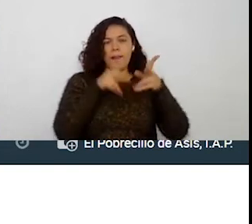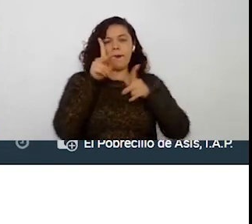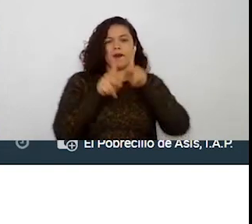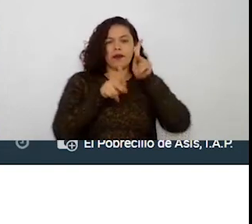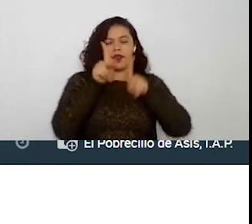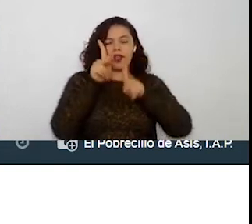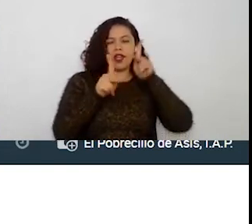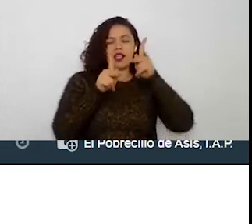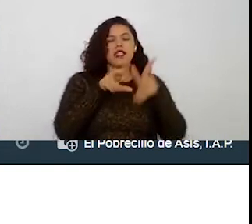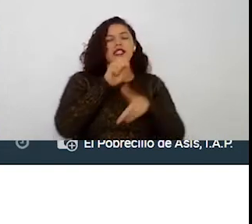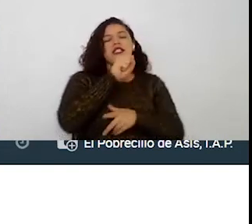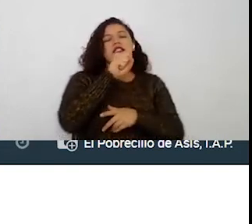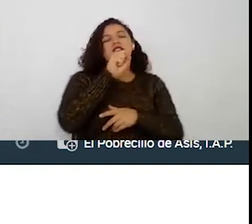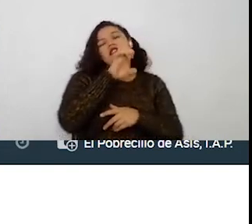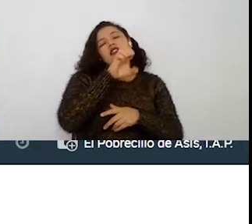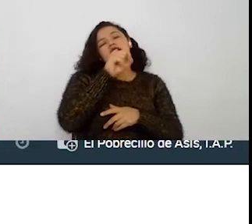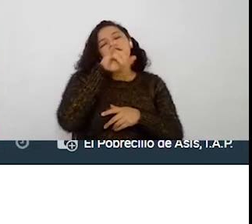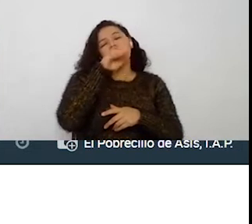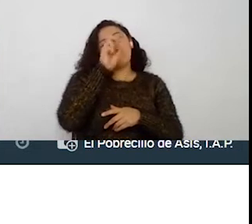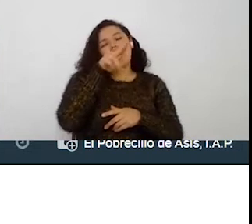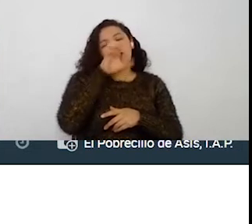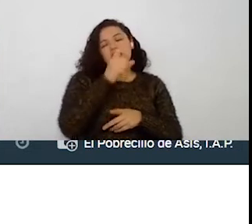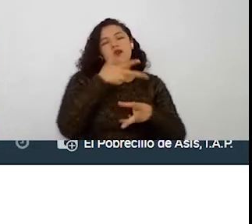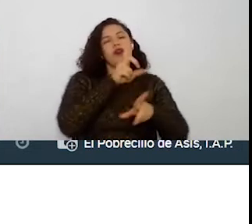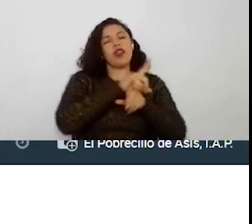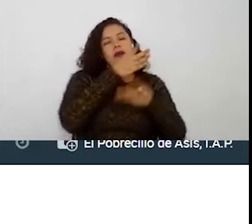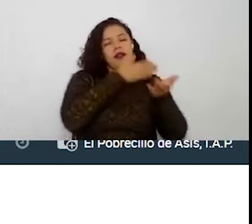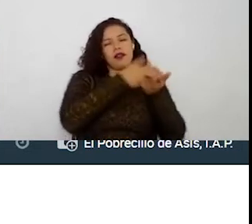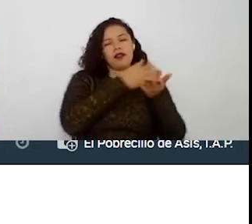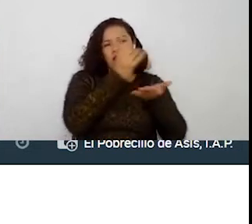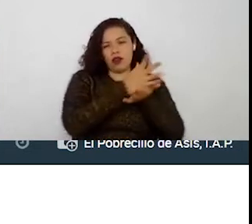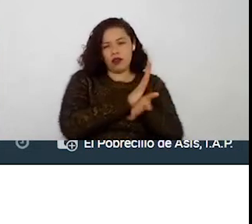sesiones no las estamos contabilizando por sesiones